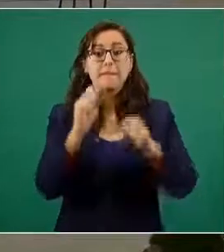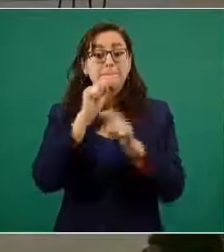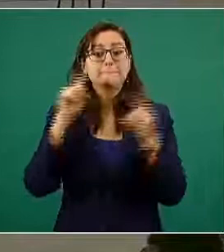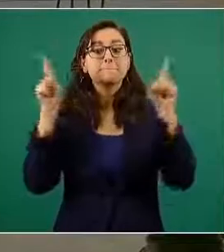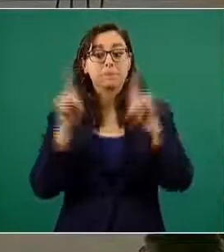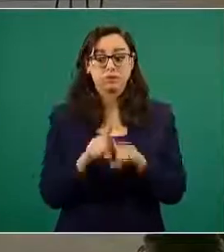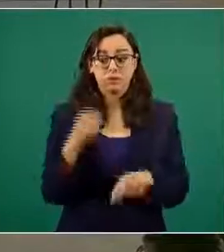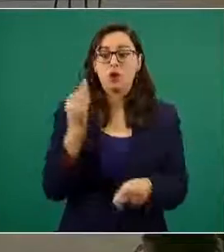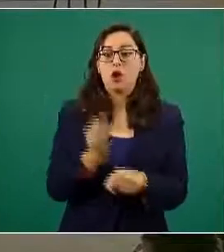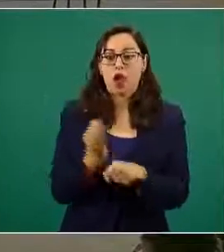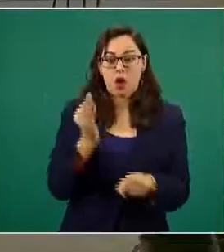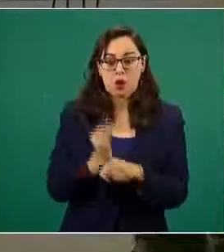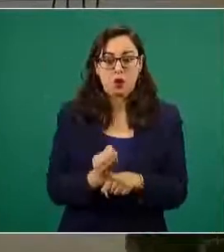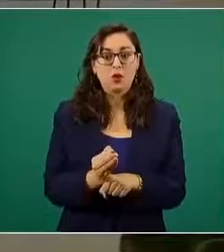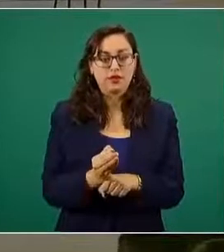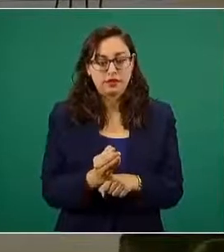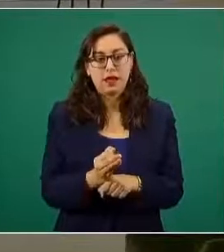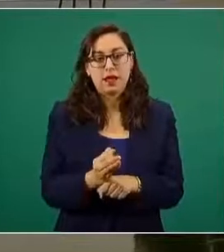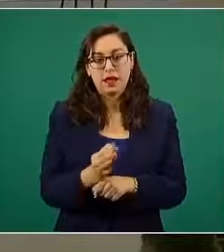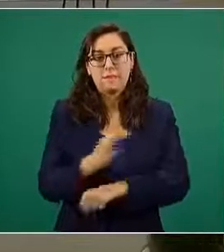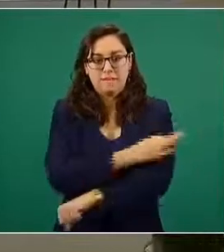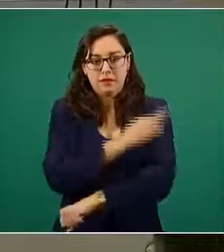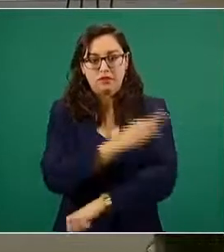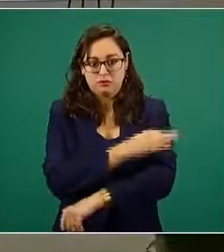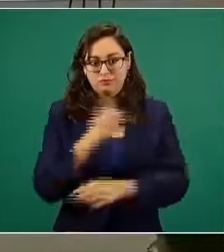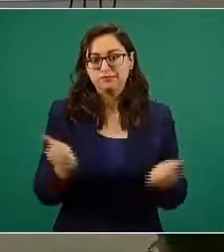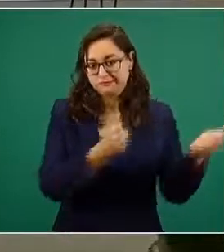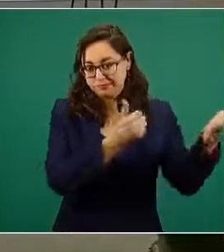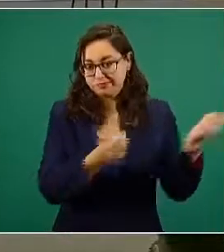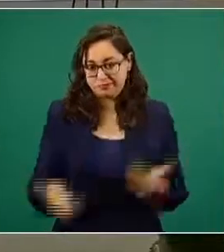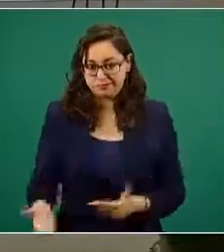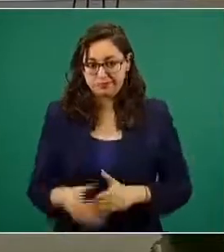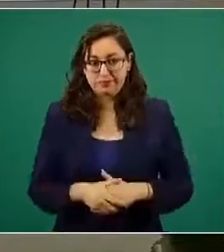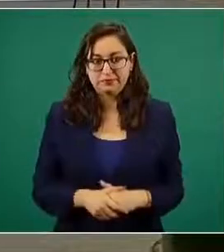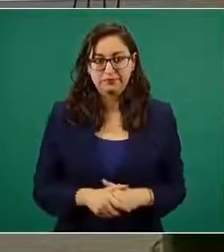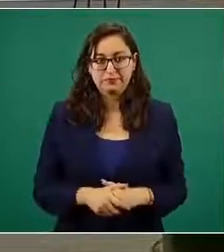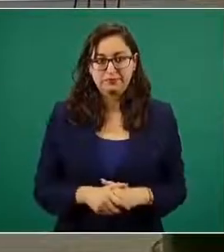que llegan en las próximas horas.